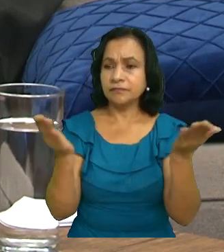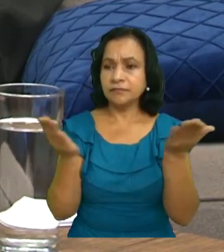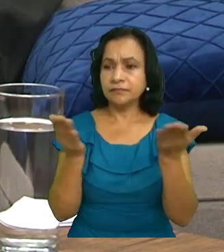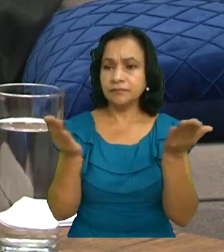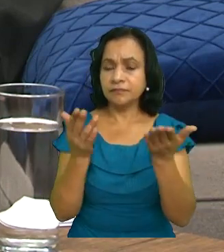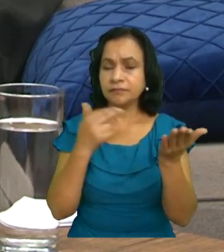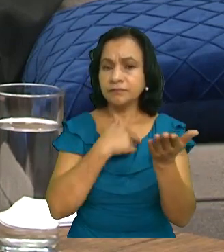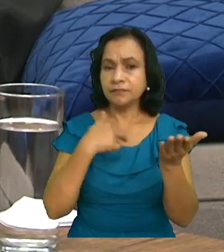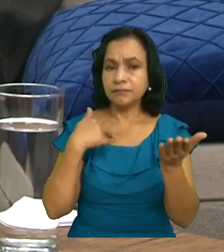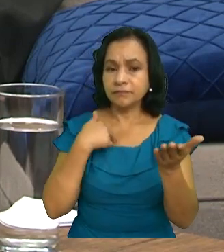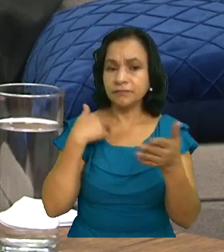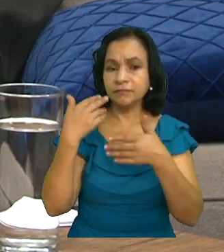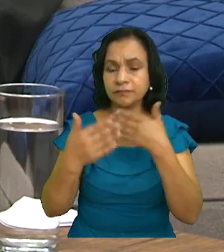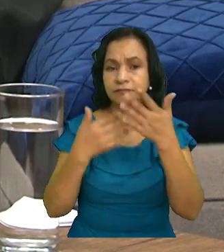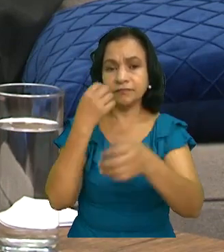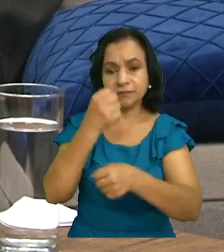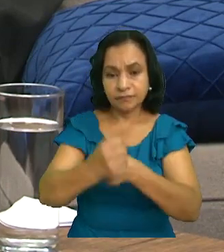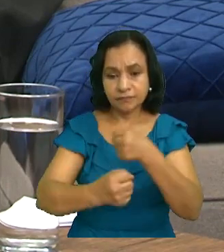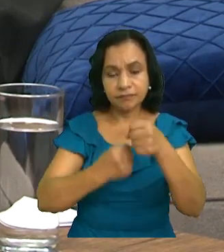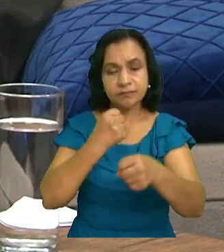venimos haciendo durante años